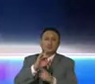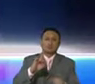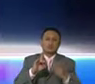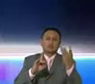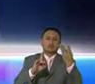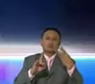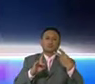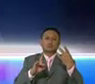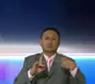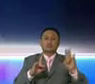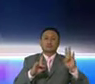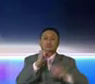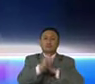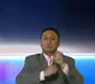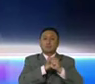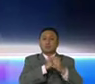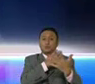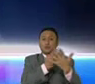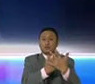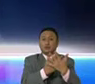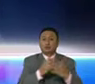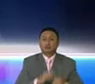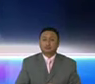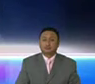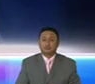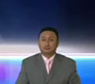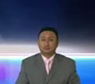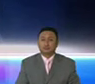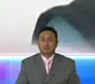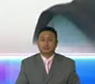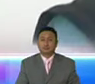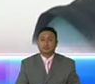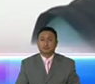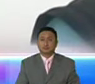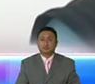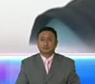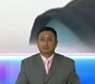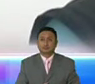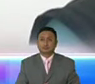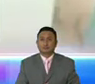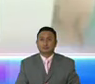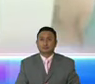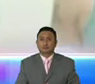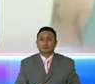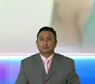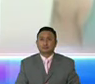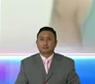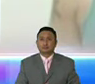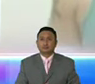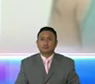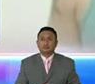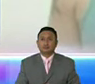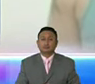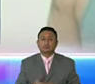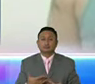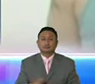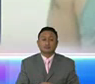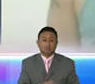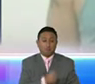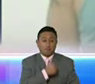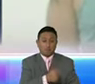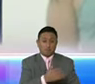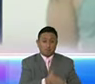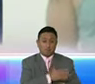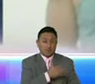hasta 17 años de prisión, si hay agravantes. Apoyándonos además en entrevistas, en versiones